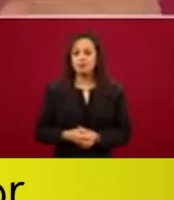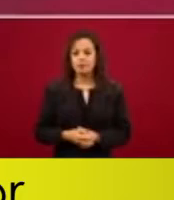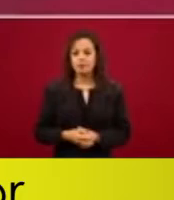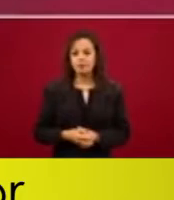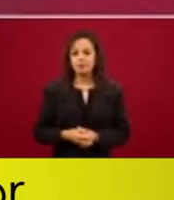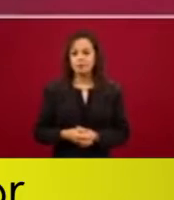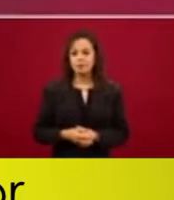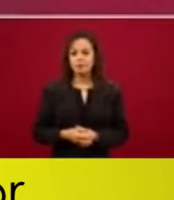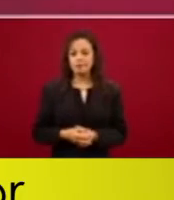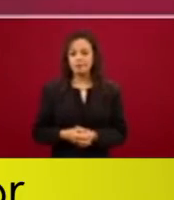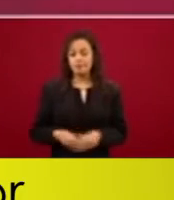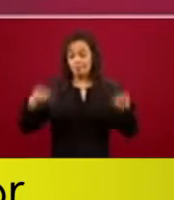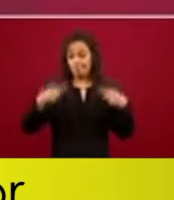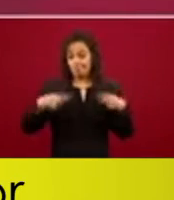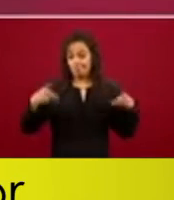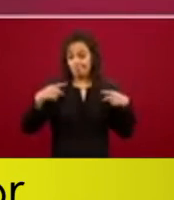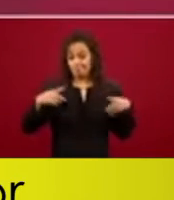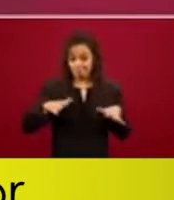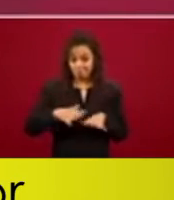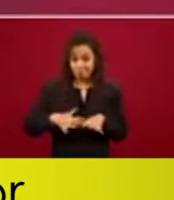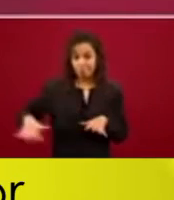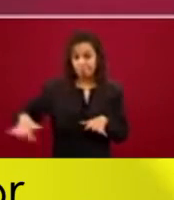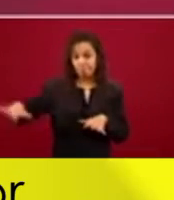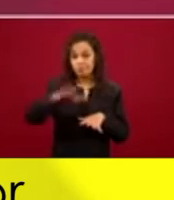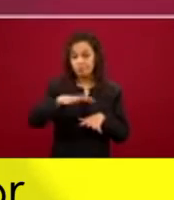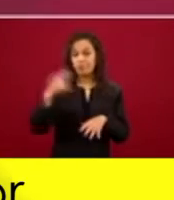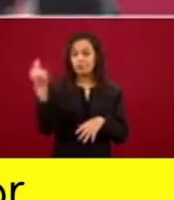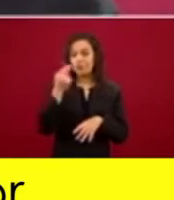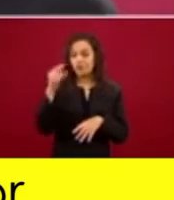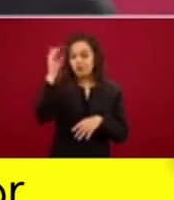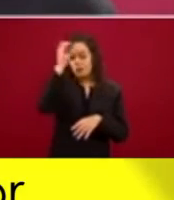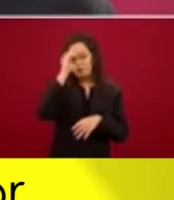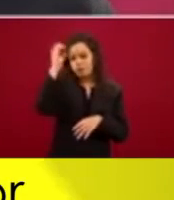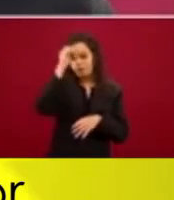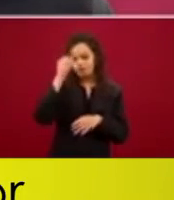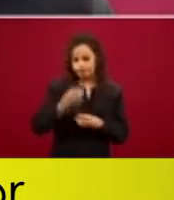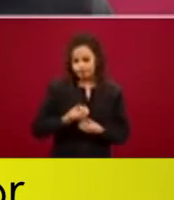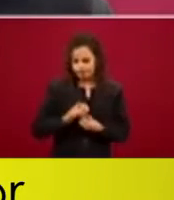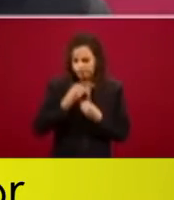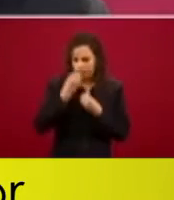que todo mundo se manifieste, es un derecho,